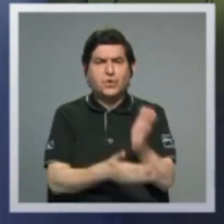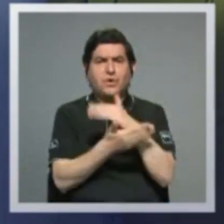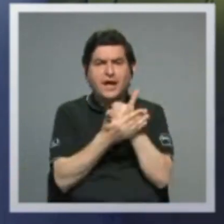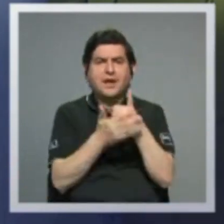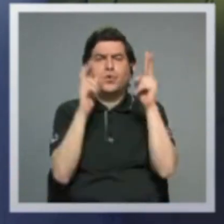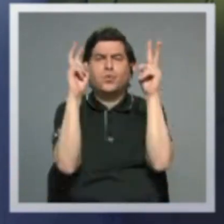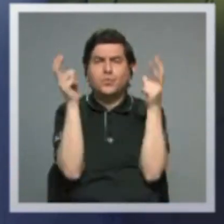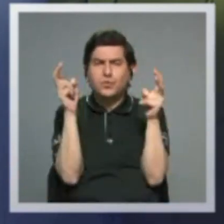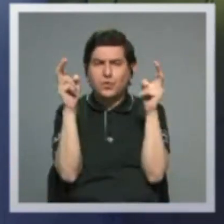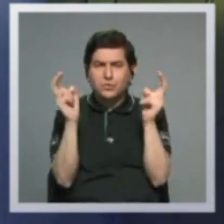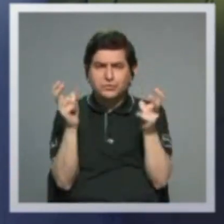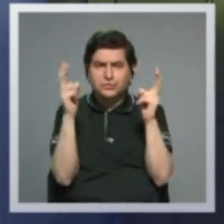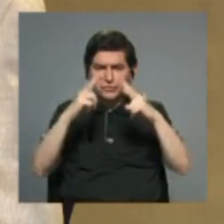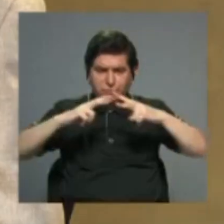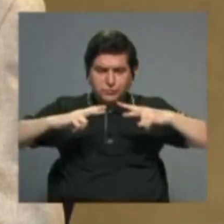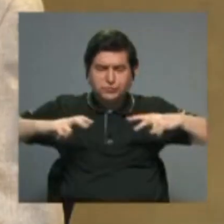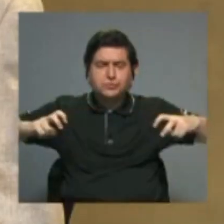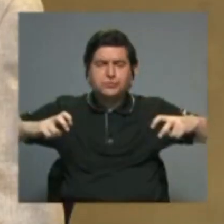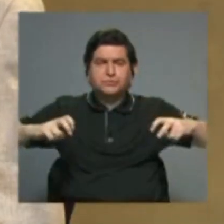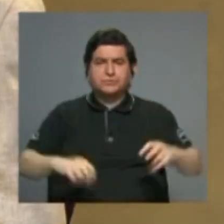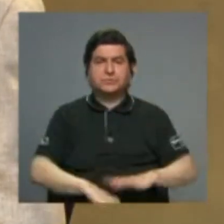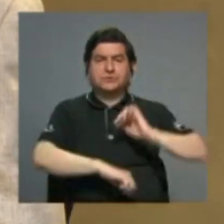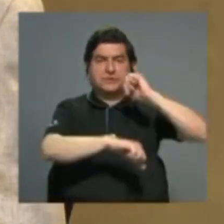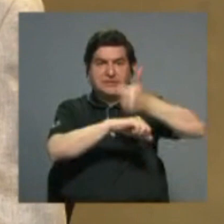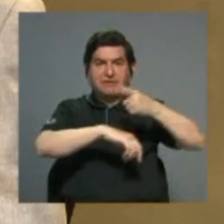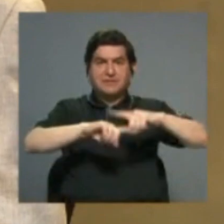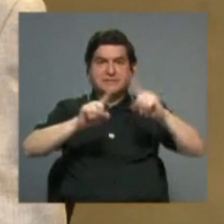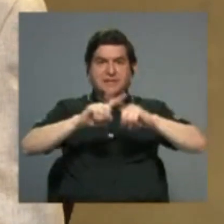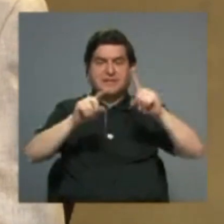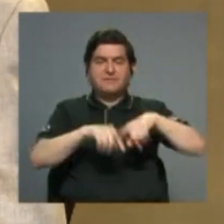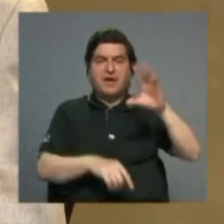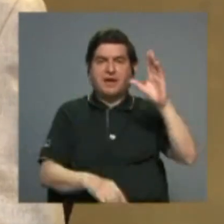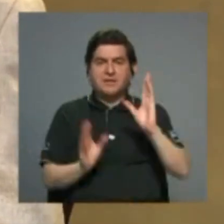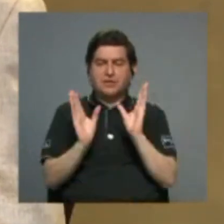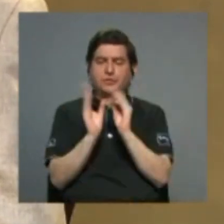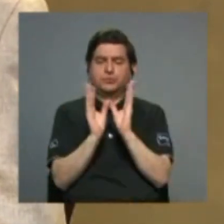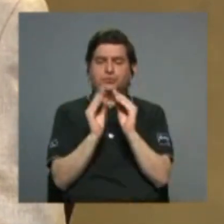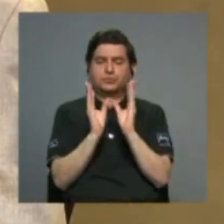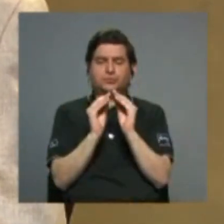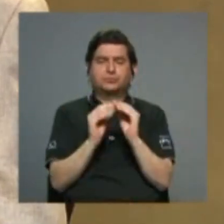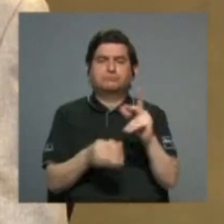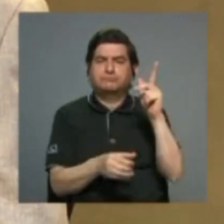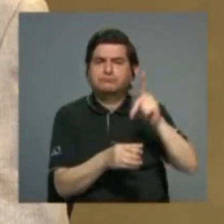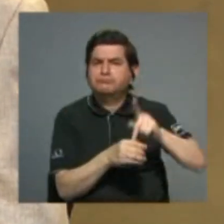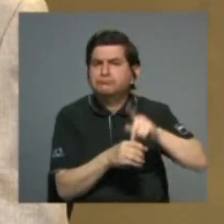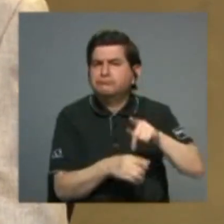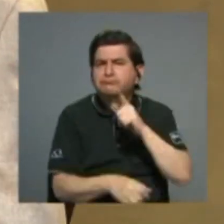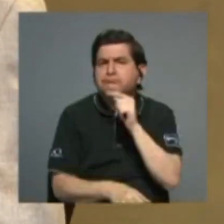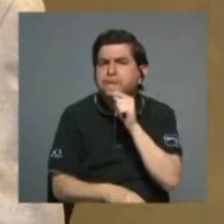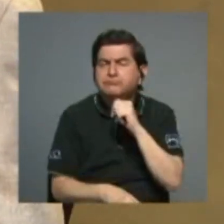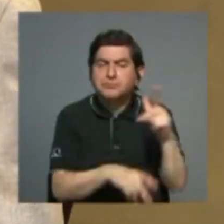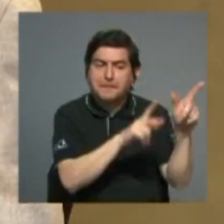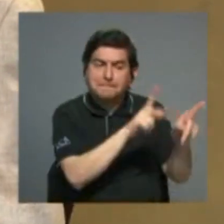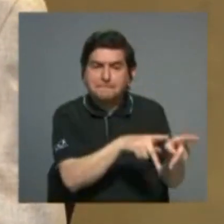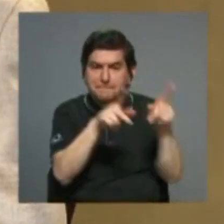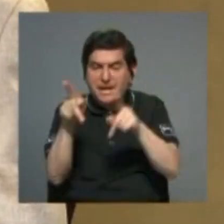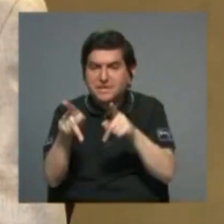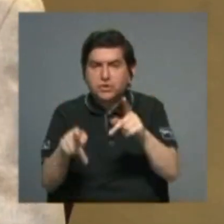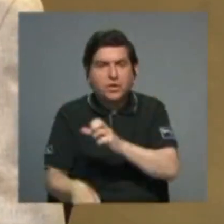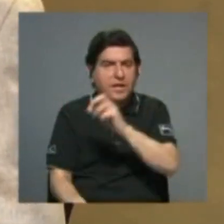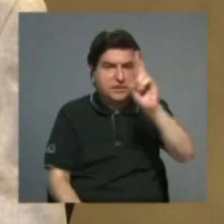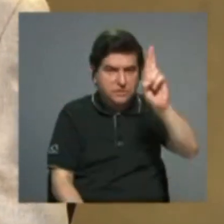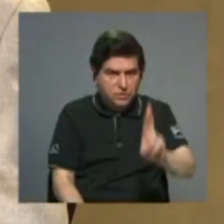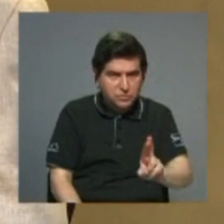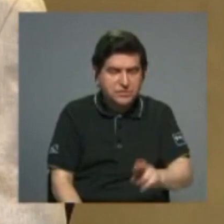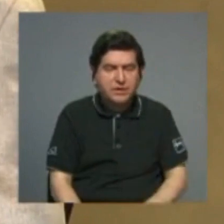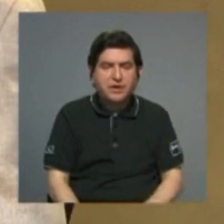los temas que se han tocado, porque se establecieron diferentes seminarios en donde se involucraba a personas de Costa Rica, de